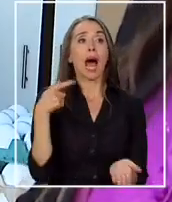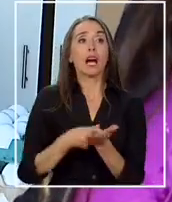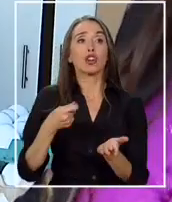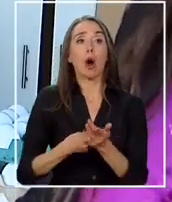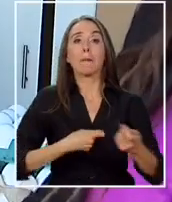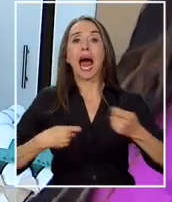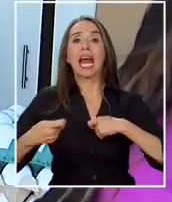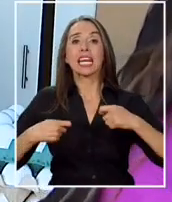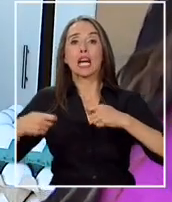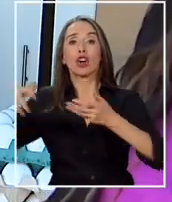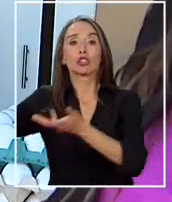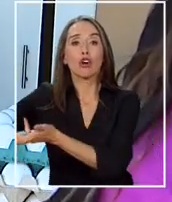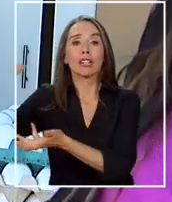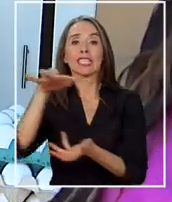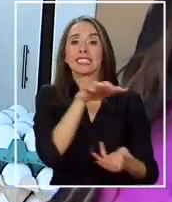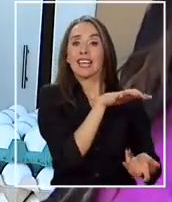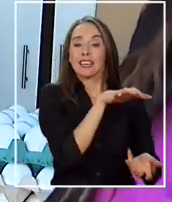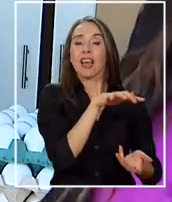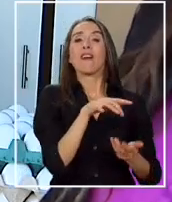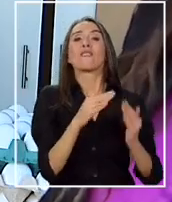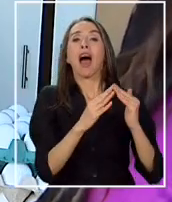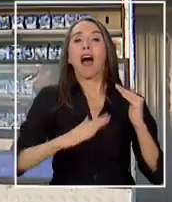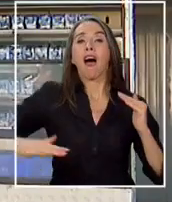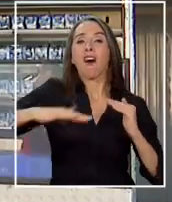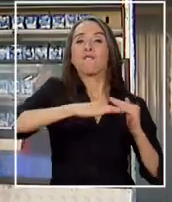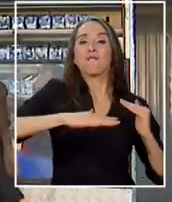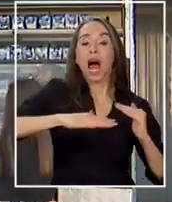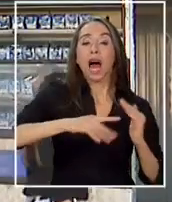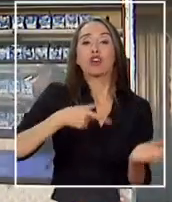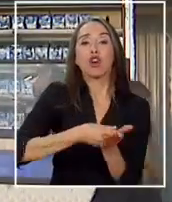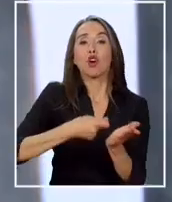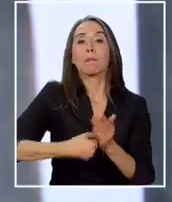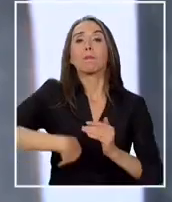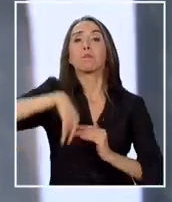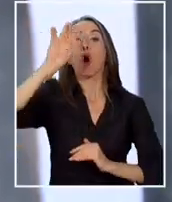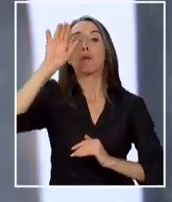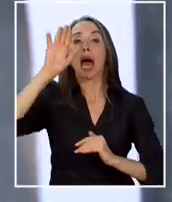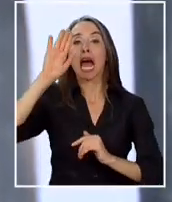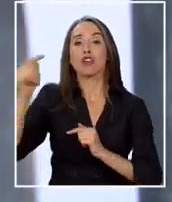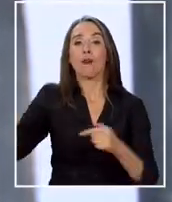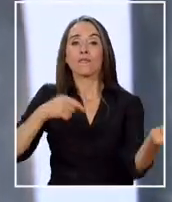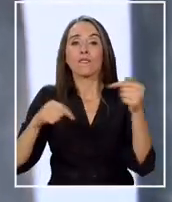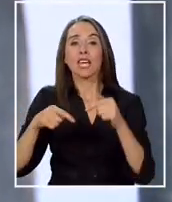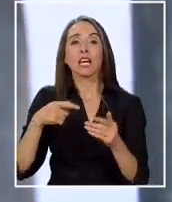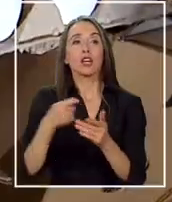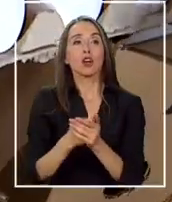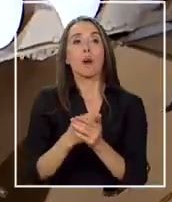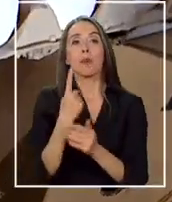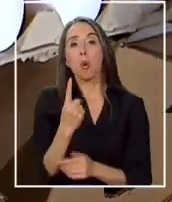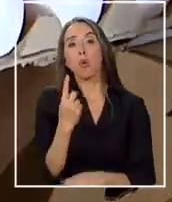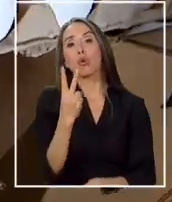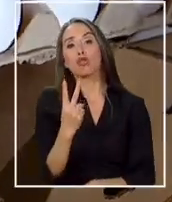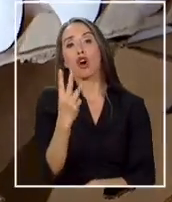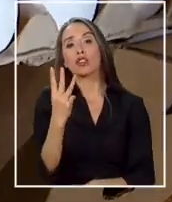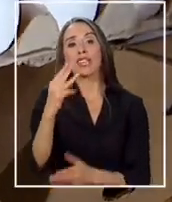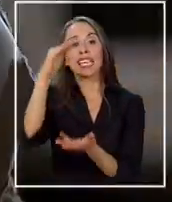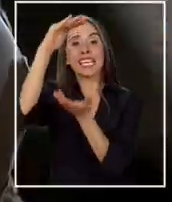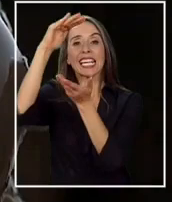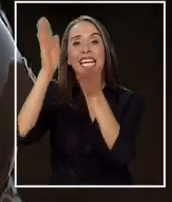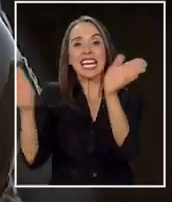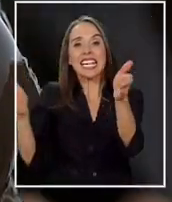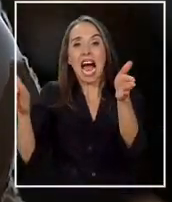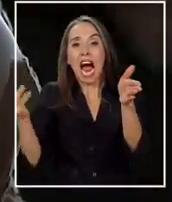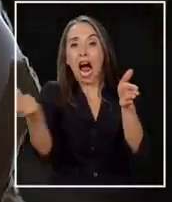son negocios, así como de barrio, y vienen a comprar más, y vienen a comprar de una, dos, tres cajas,